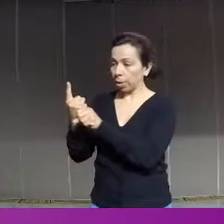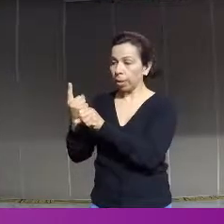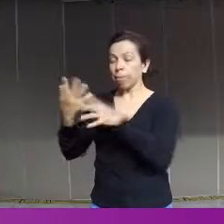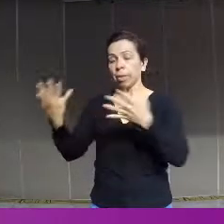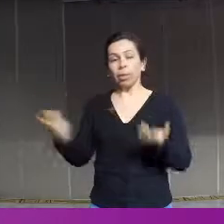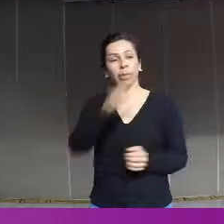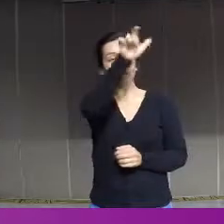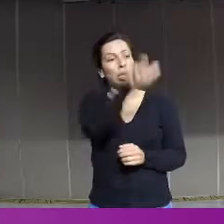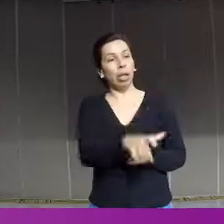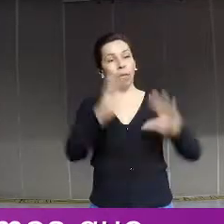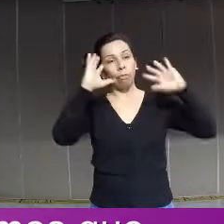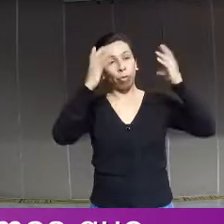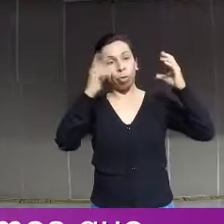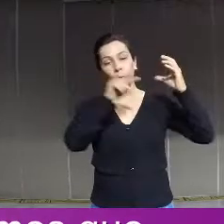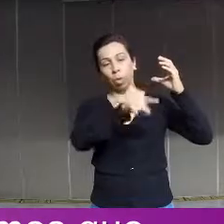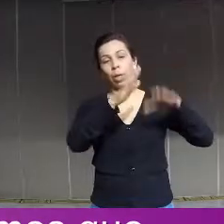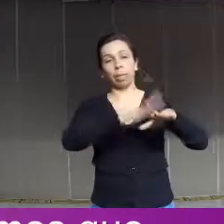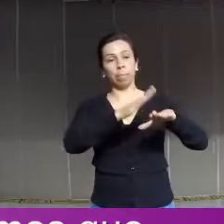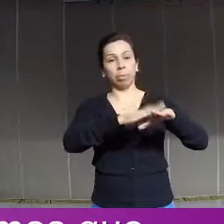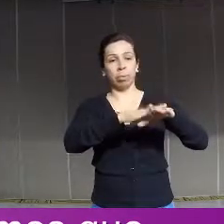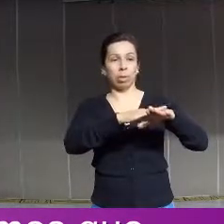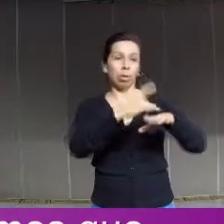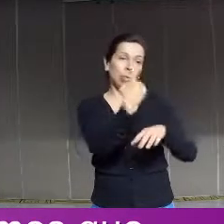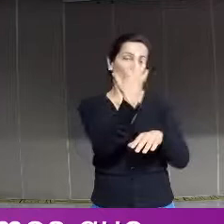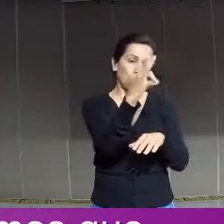la que tiene que hacer todo.